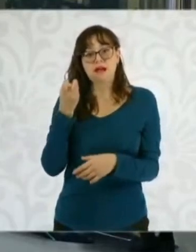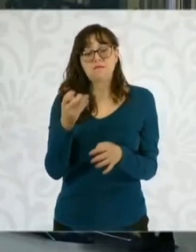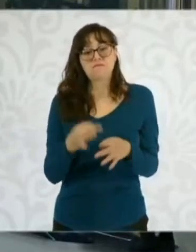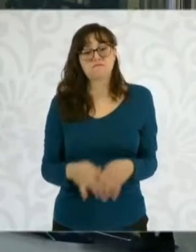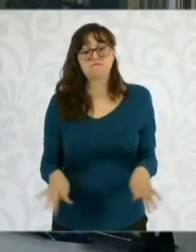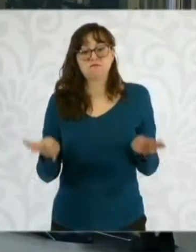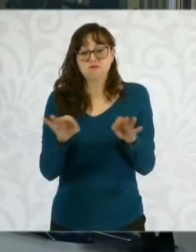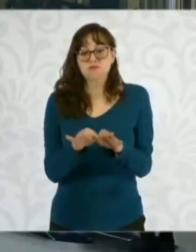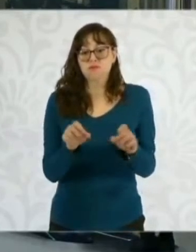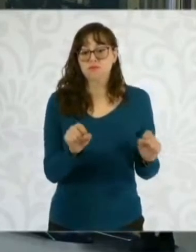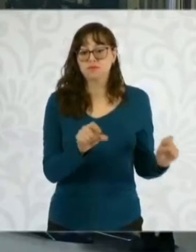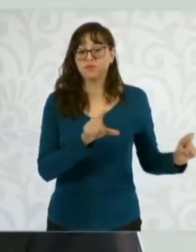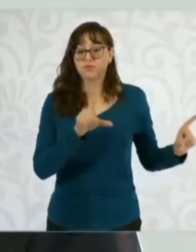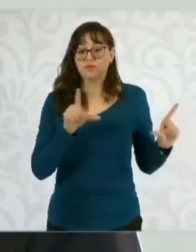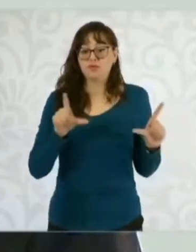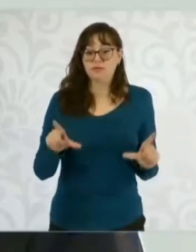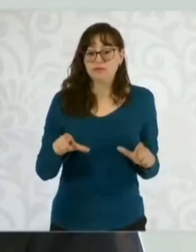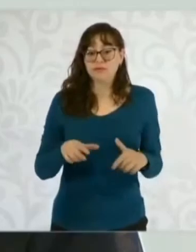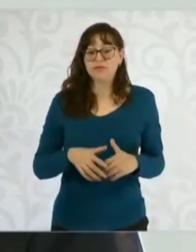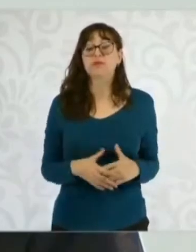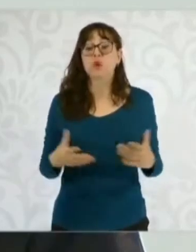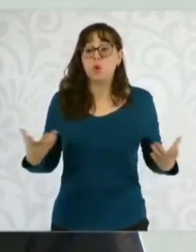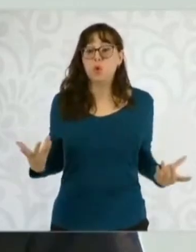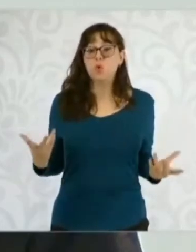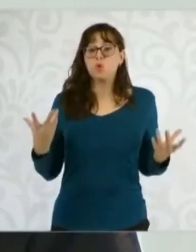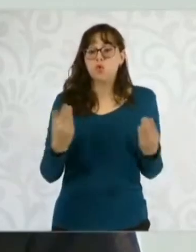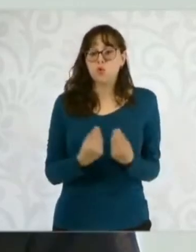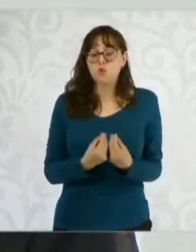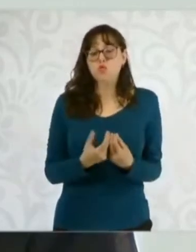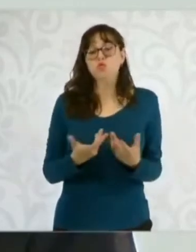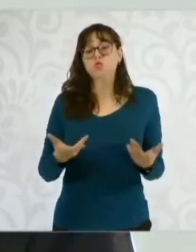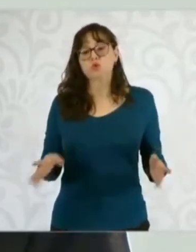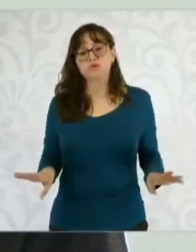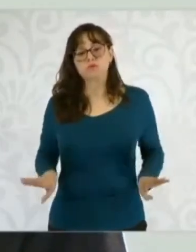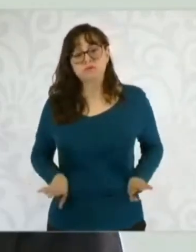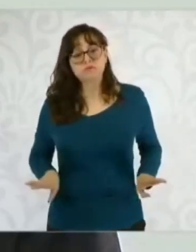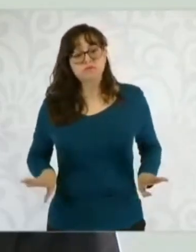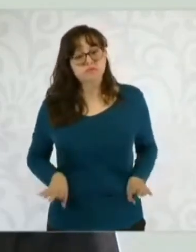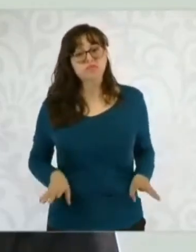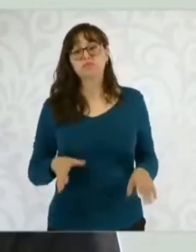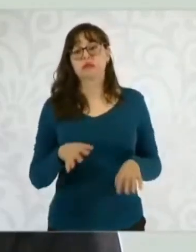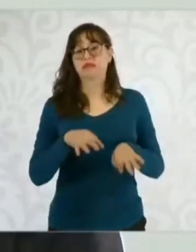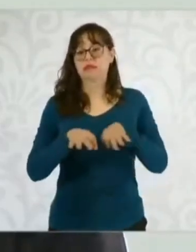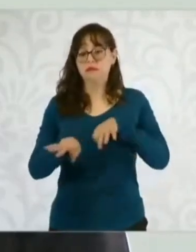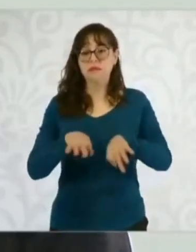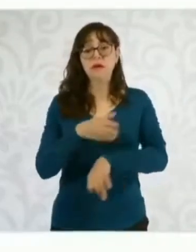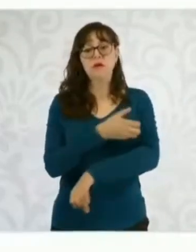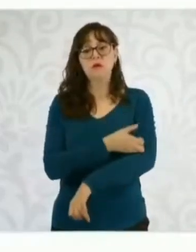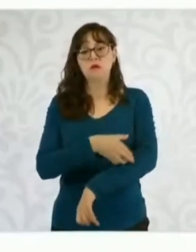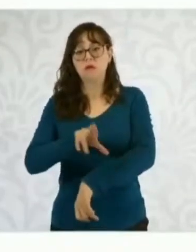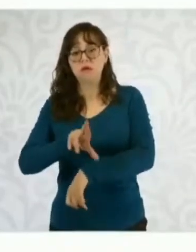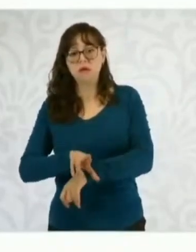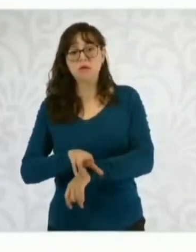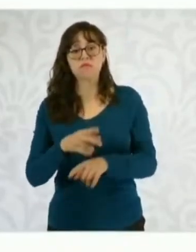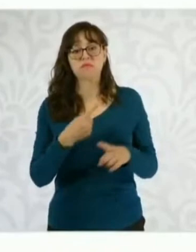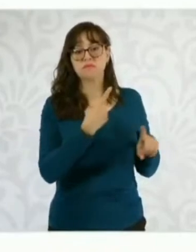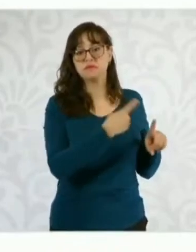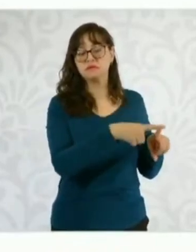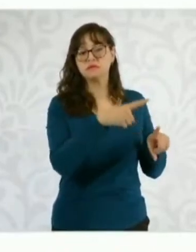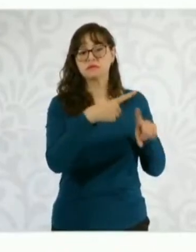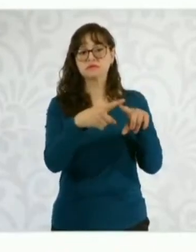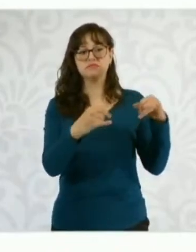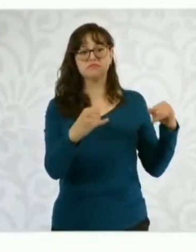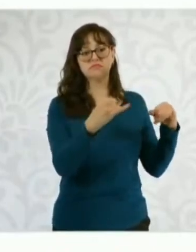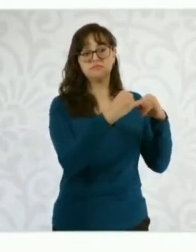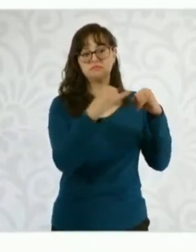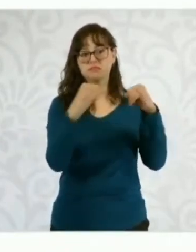El trabajo coordinado es muy importante entre distintas entidades. No nada más la Secretaría de Salud,